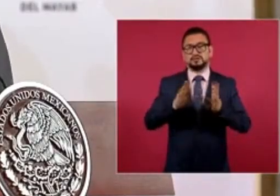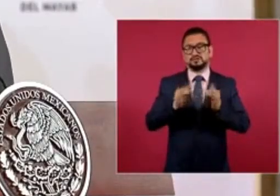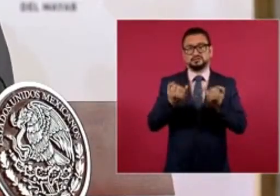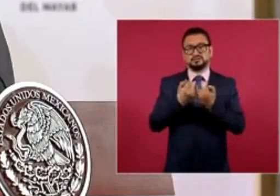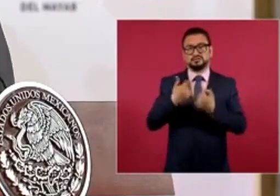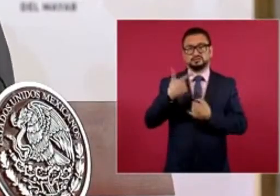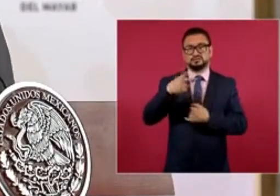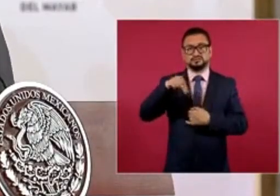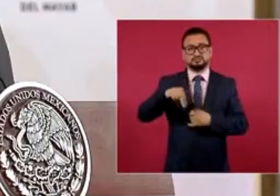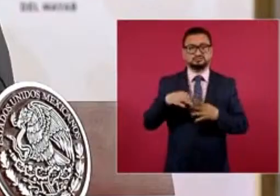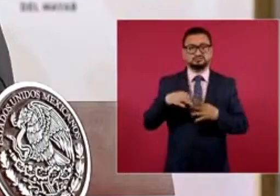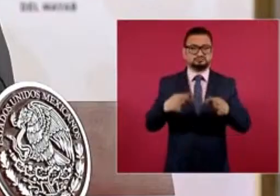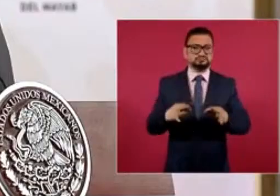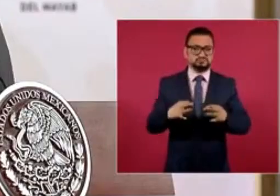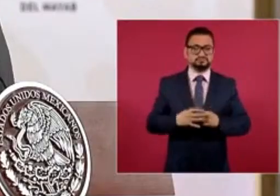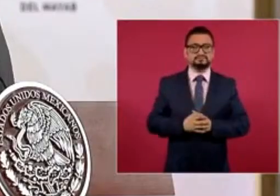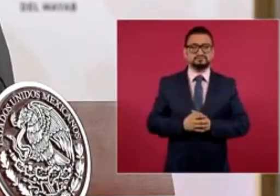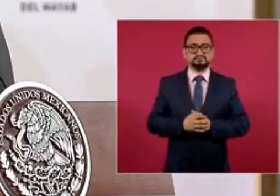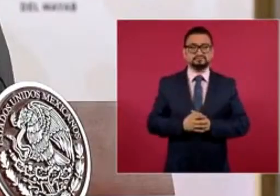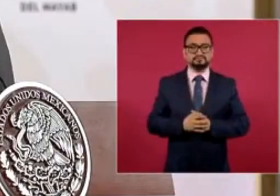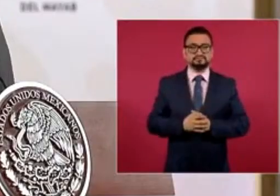Nacional.